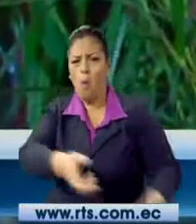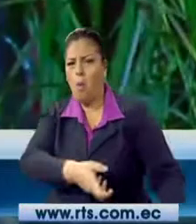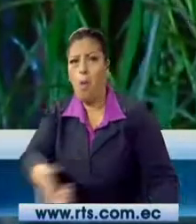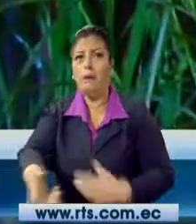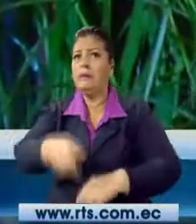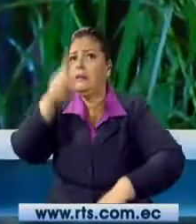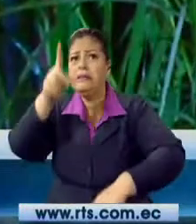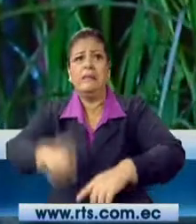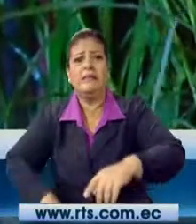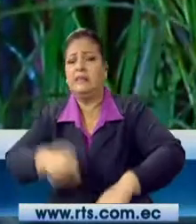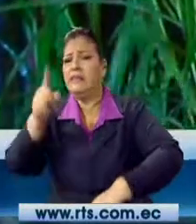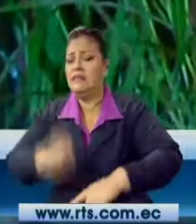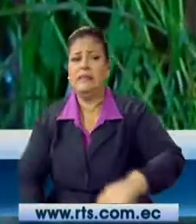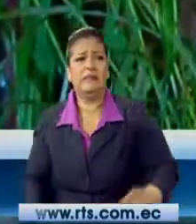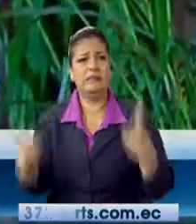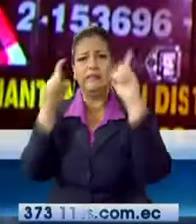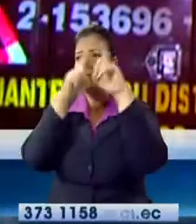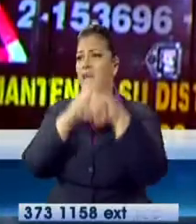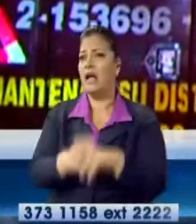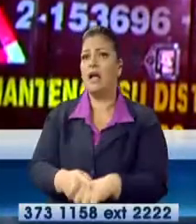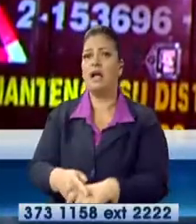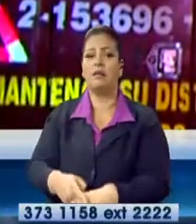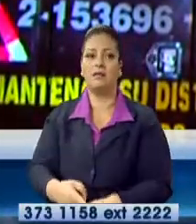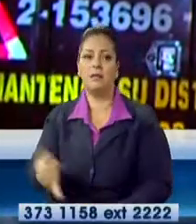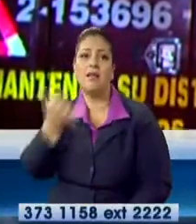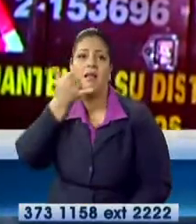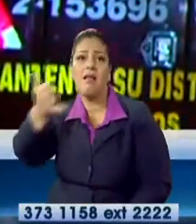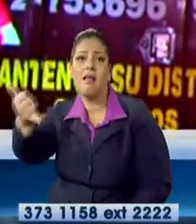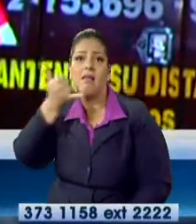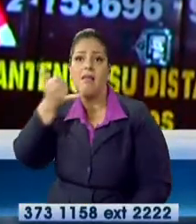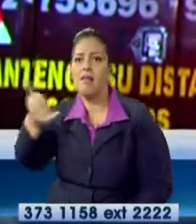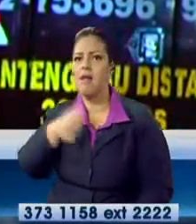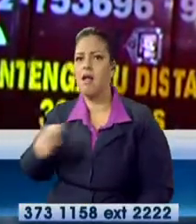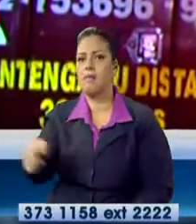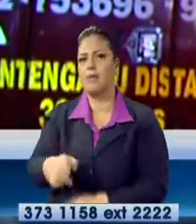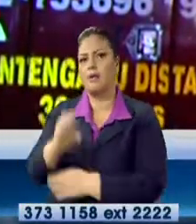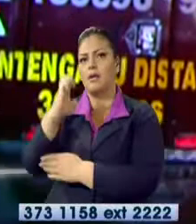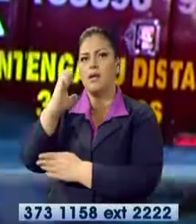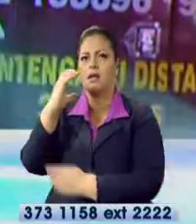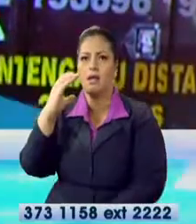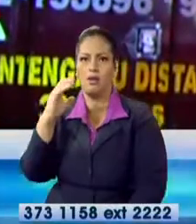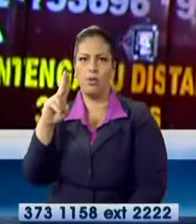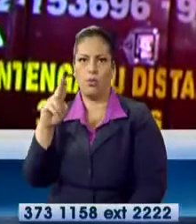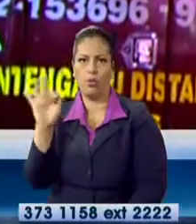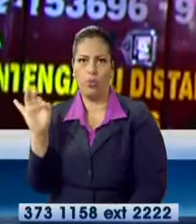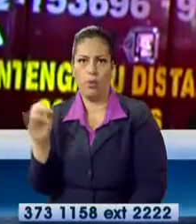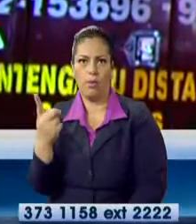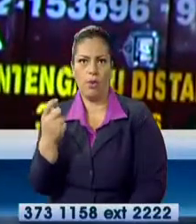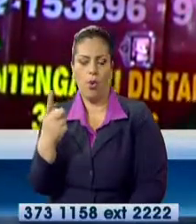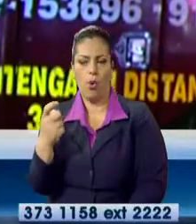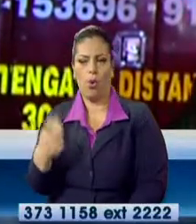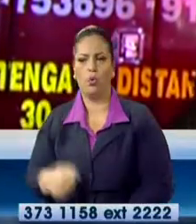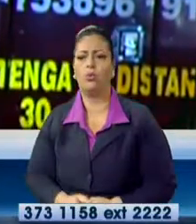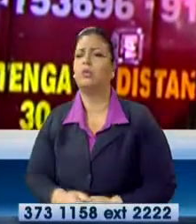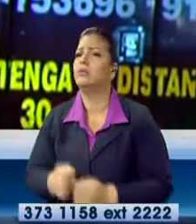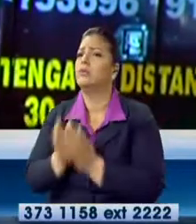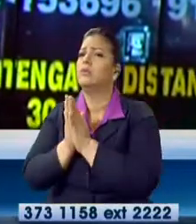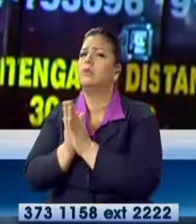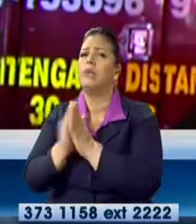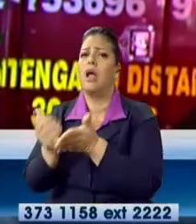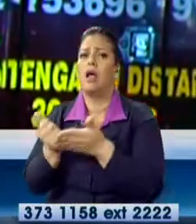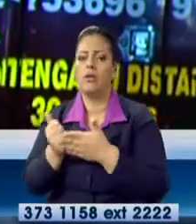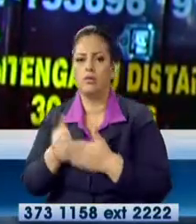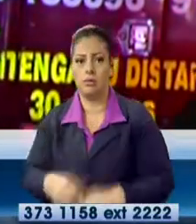la ladera para sofocar el fuego. Tuvimos una llamada del ECU 911 informándonos de un incendio en una